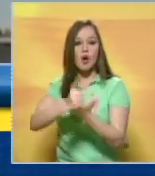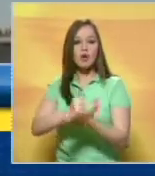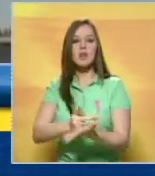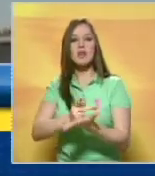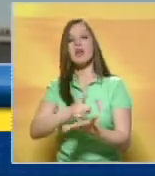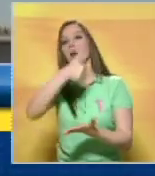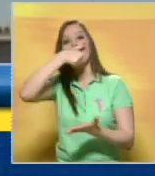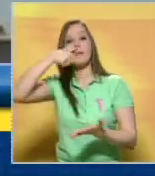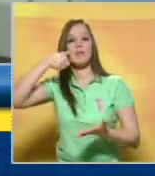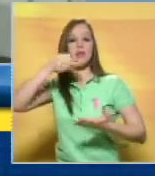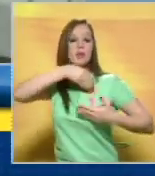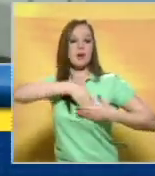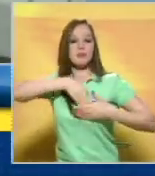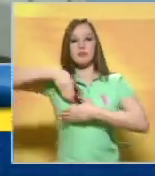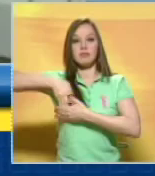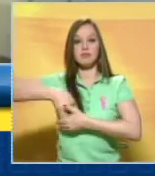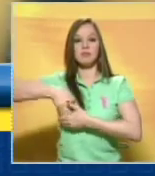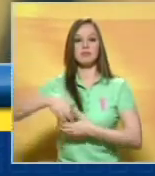prótesis mamarias.